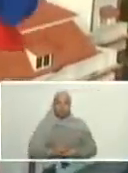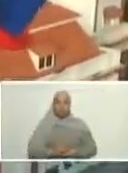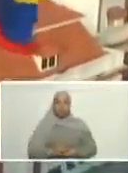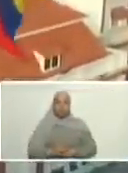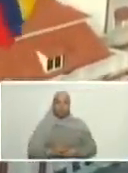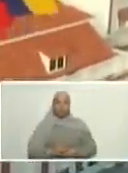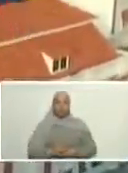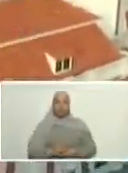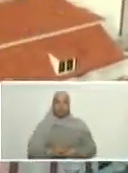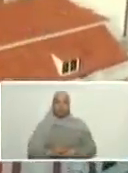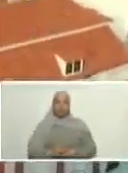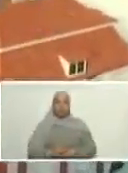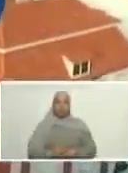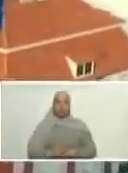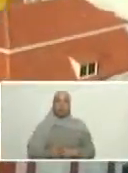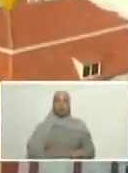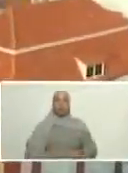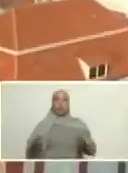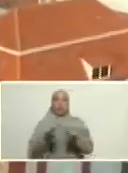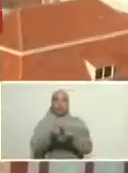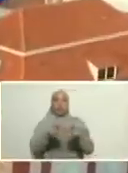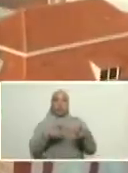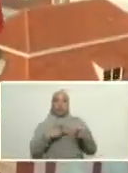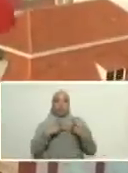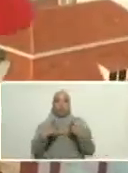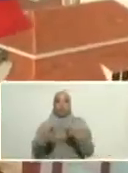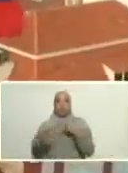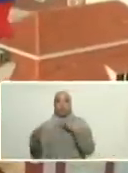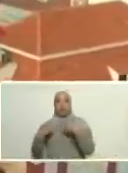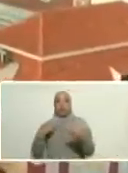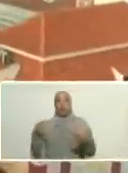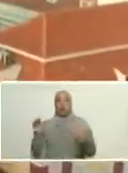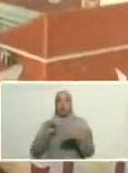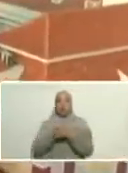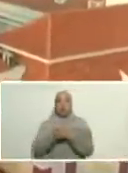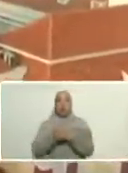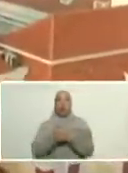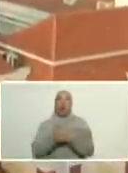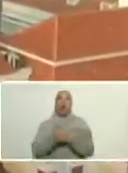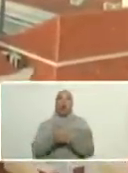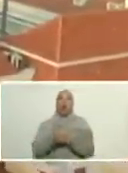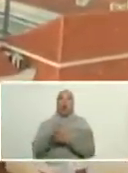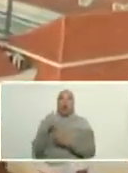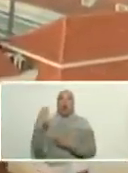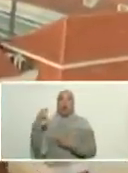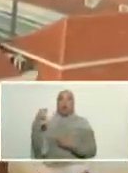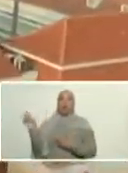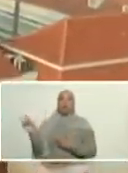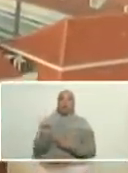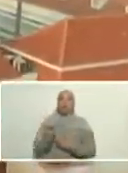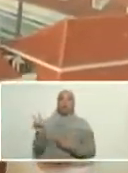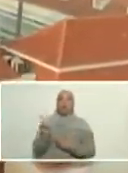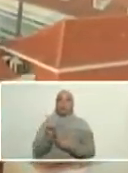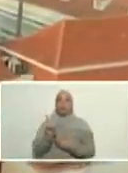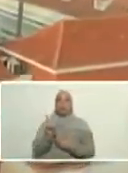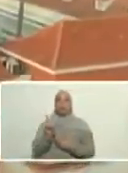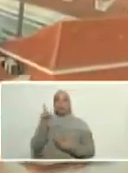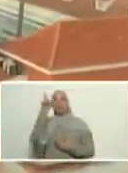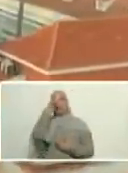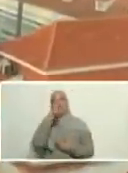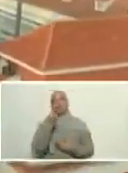Igualmente, la voluntad de reanudar los vínculos de amistades entre Venezuela y Colombia, interrumpidos desde el